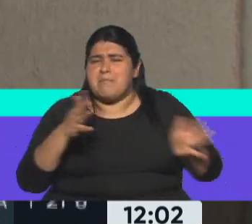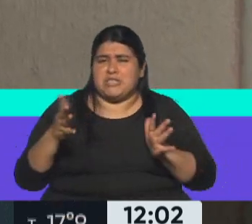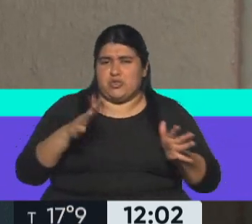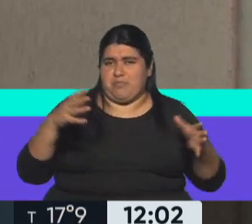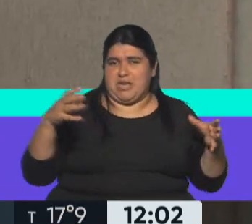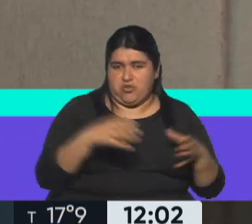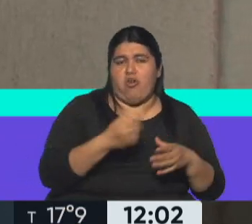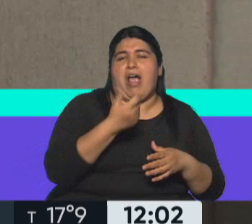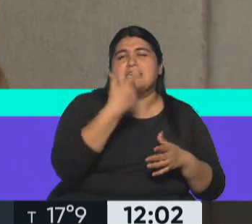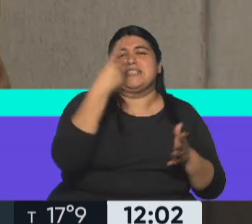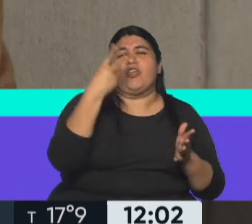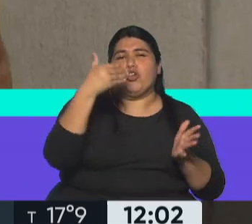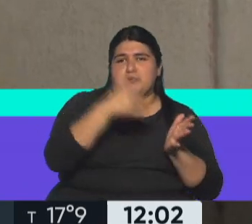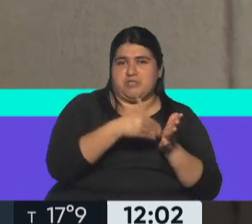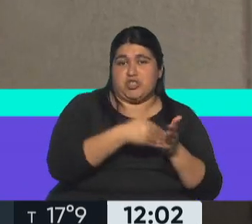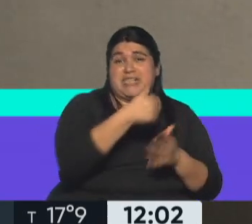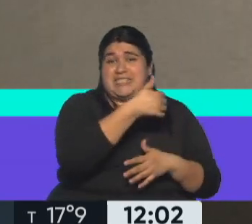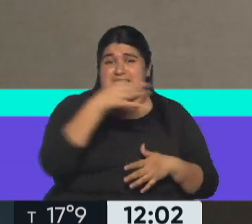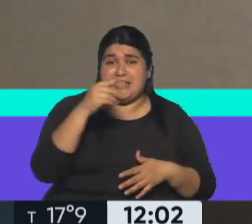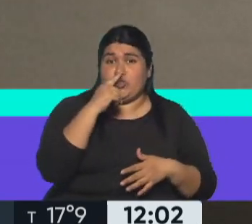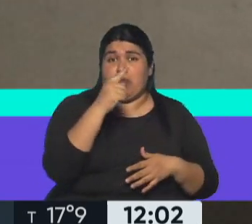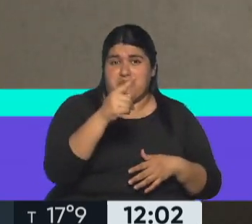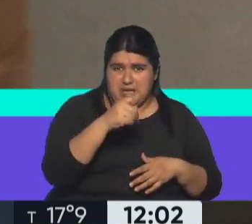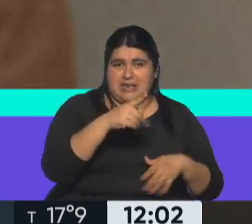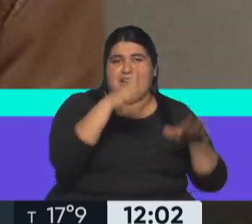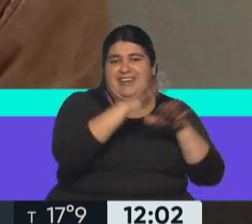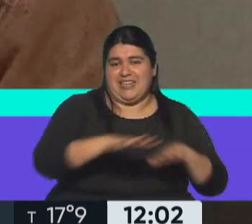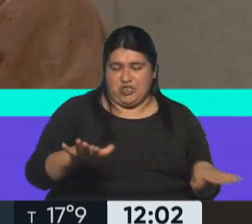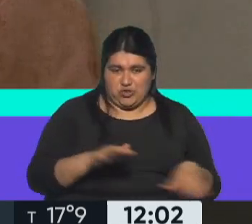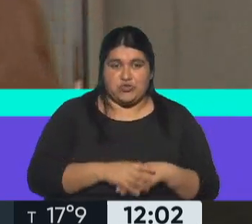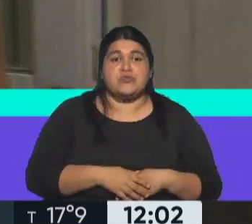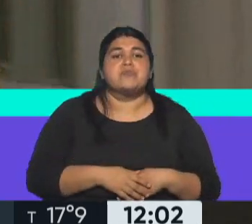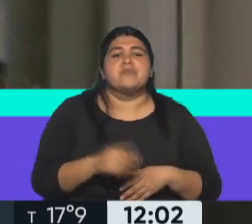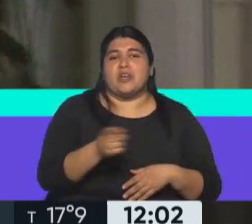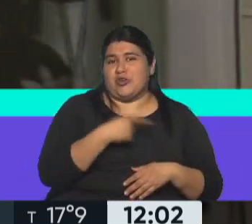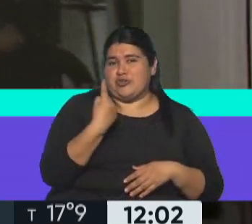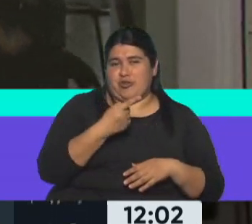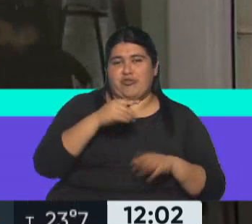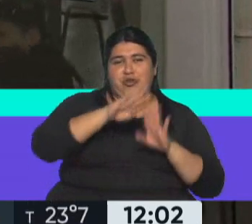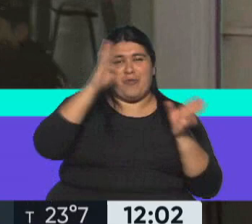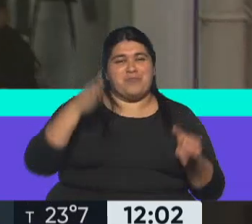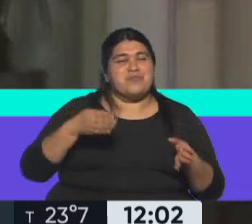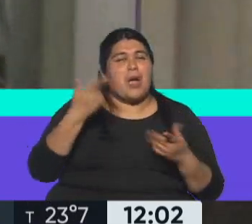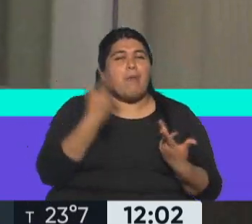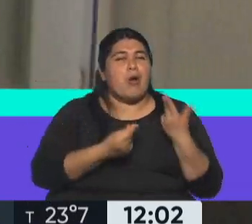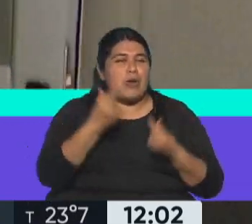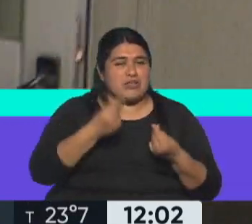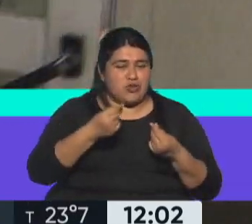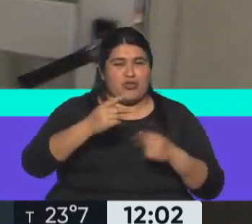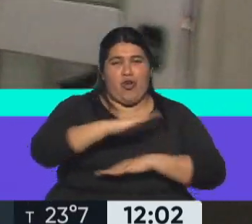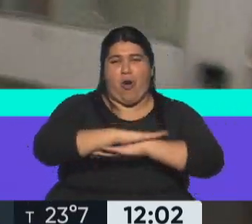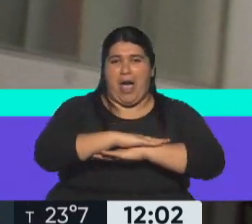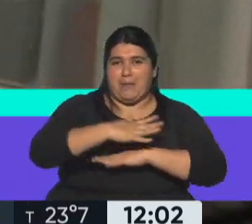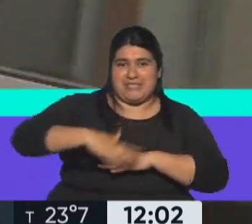etario? 2.600.000. ¿Pero qué les parece si le mostramos? Nosotros estamos en un vacunatorio de la localidad de Avellaneda.